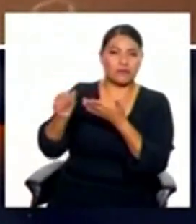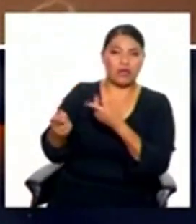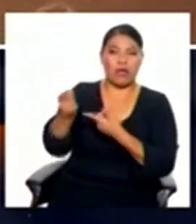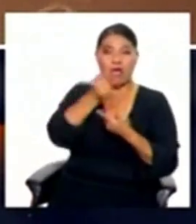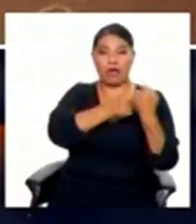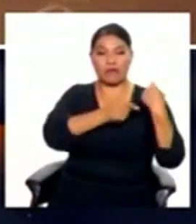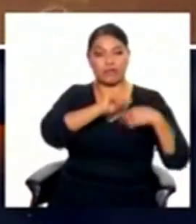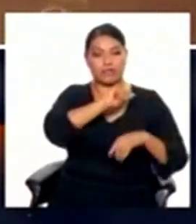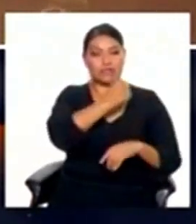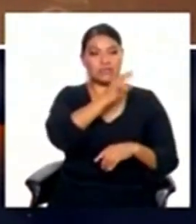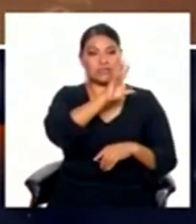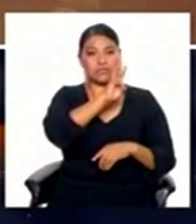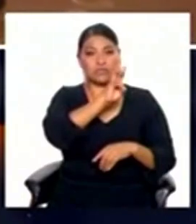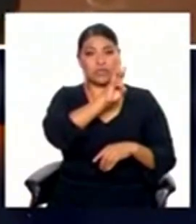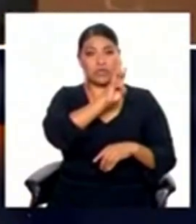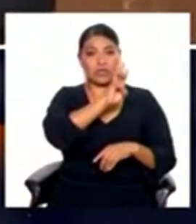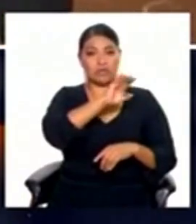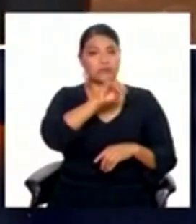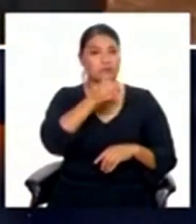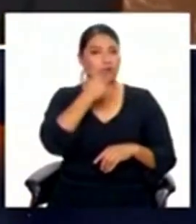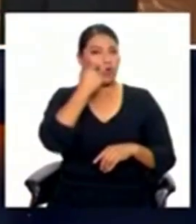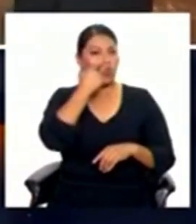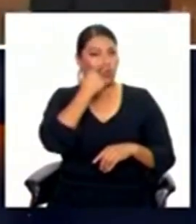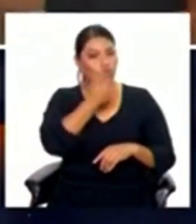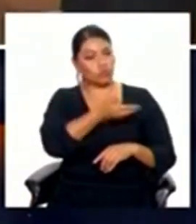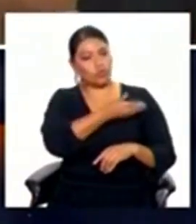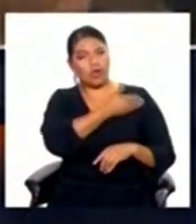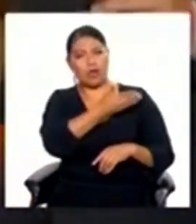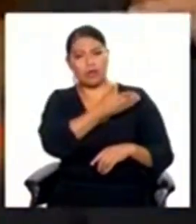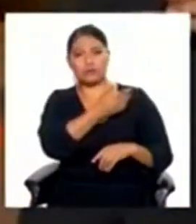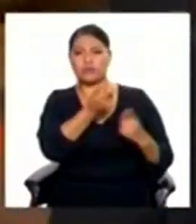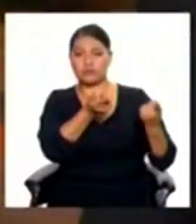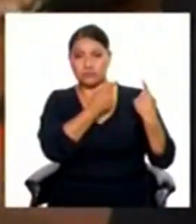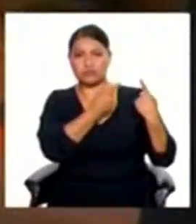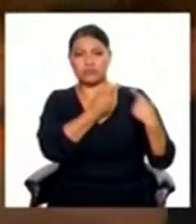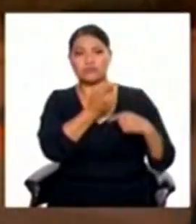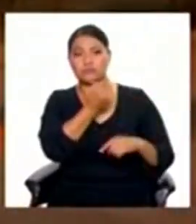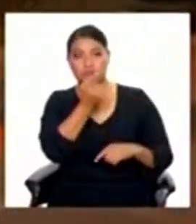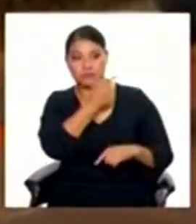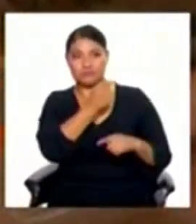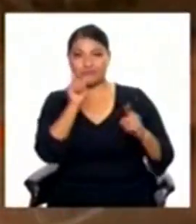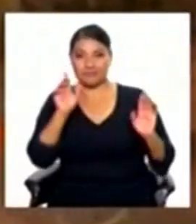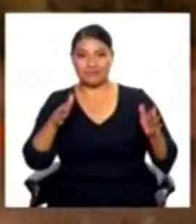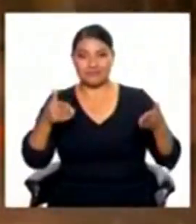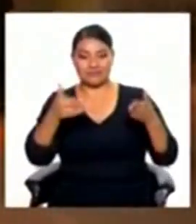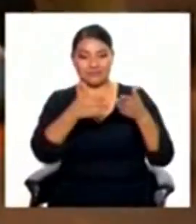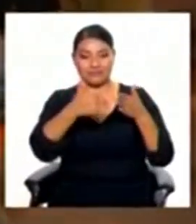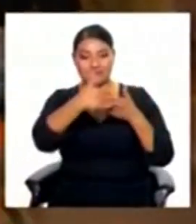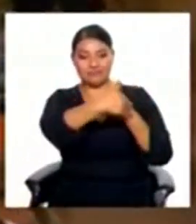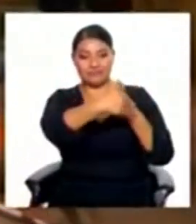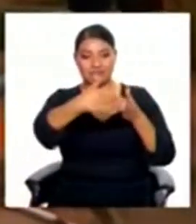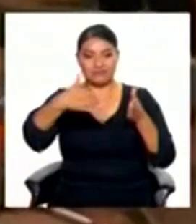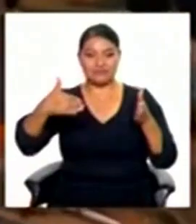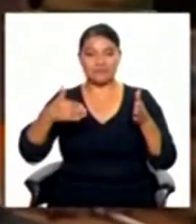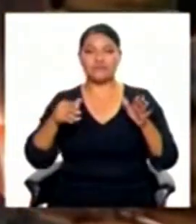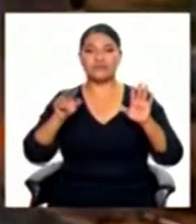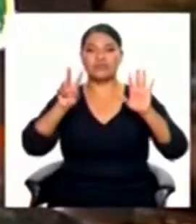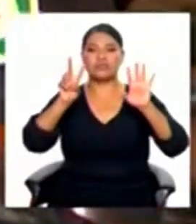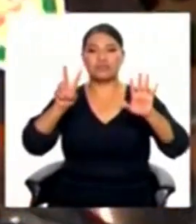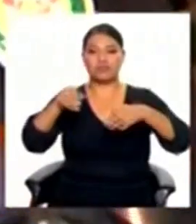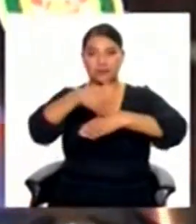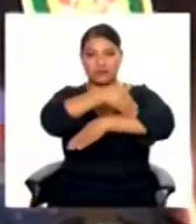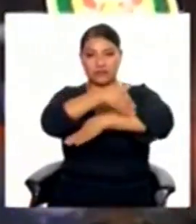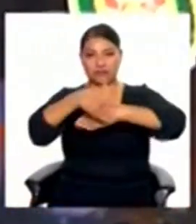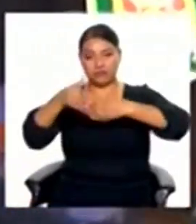mismos cubrimos un ataque al frente nomás. Al frente, hacia el otro lado, esta es la avenida Metropolitana, cuadra 7, fue